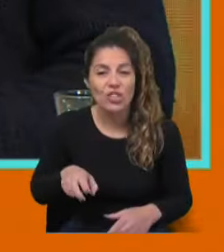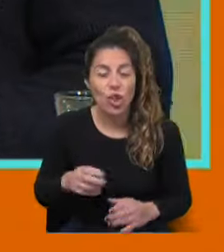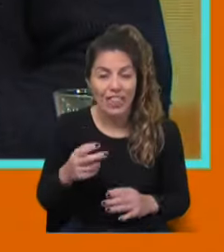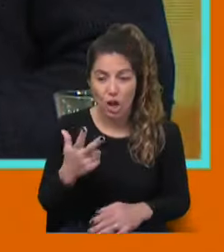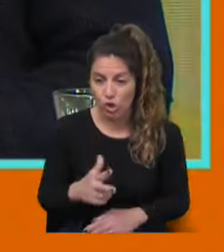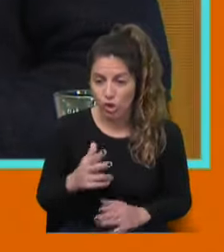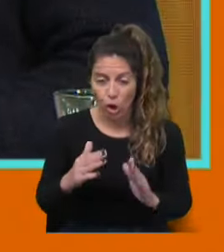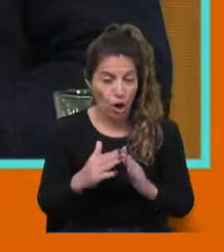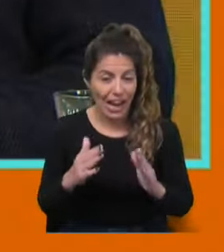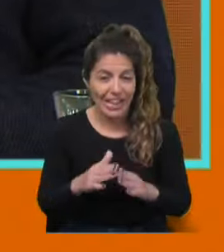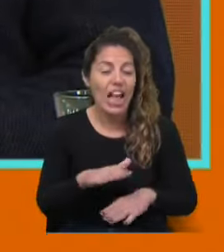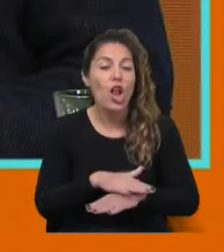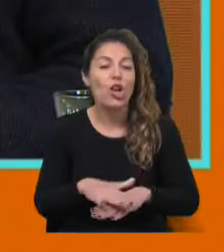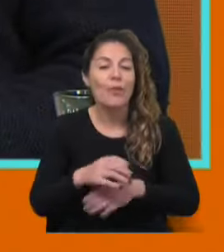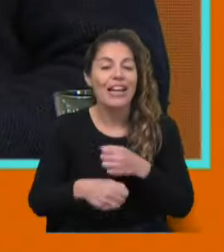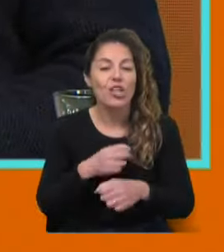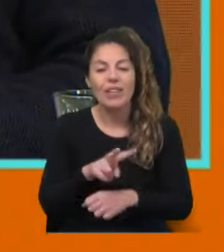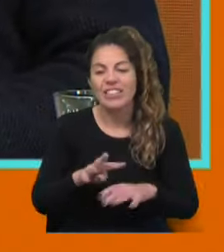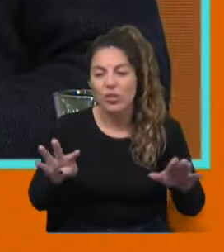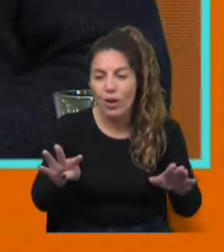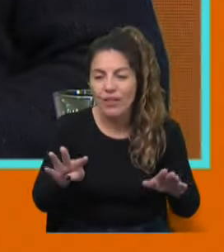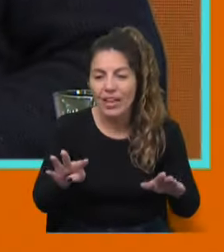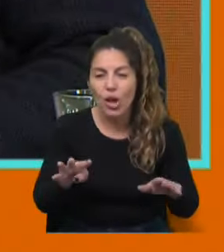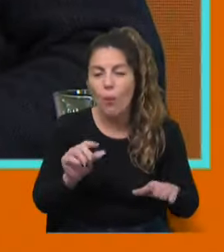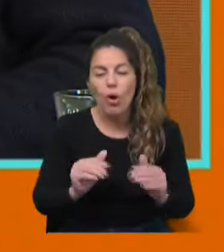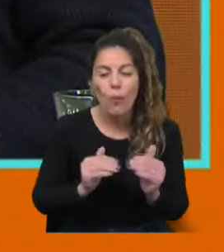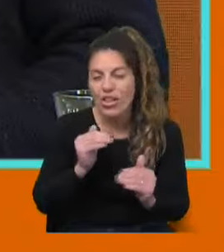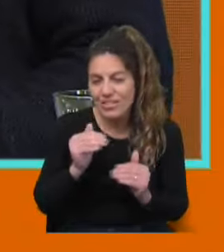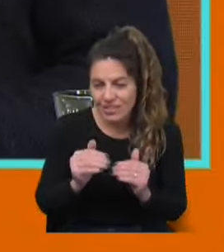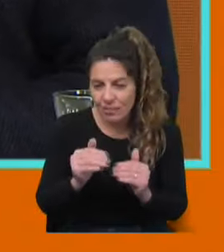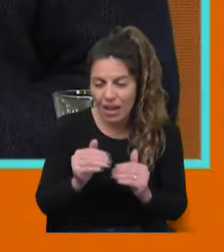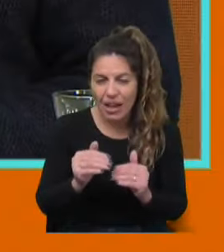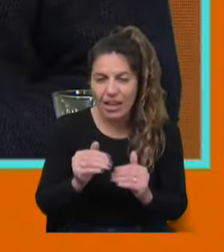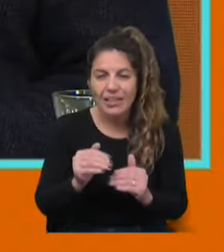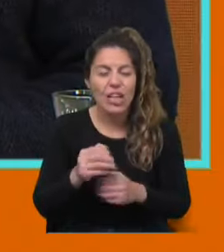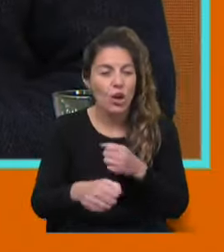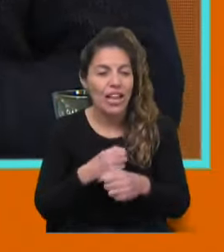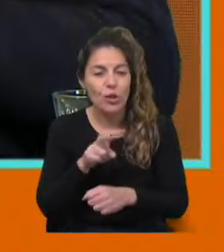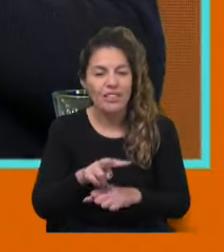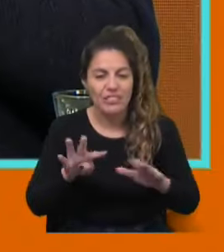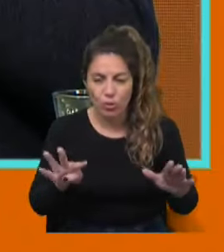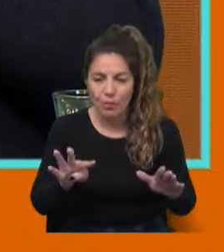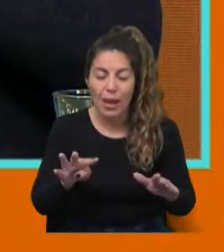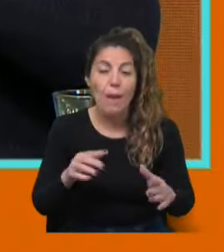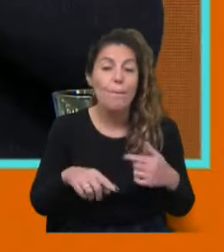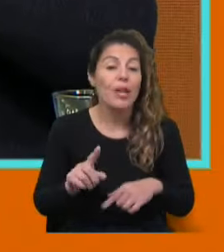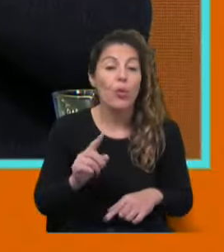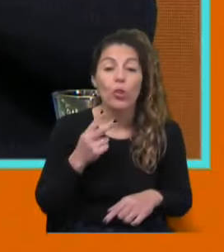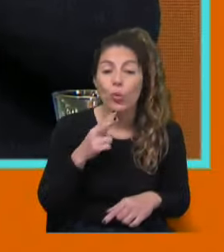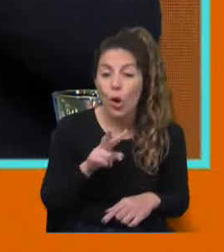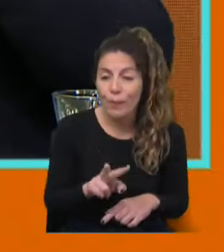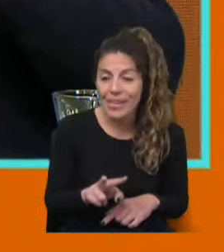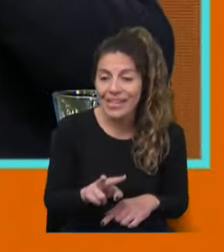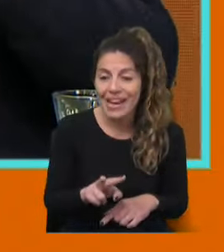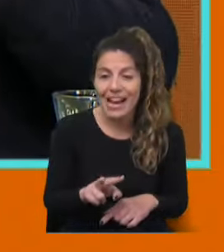hogares, los niveles del 2019, incluso un poco por encima de los 2019, pero cuando uno mira